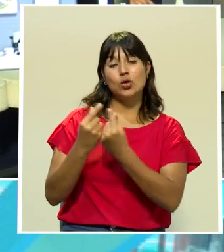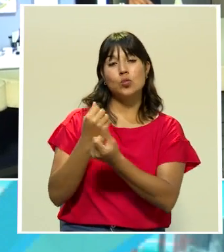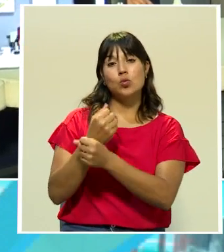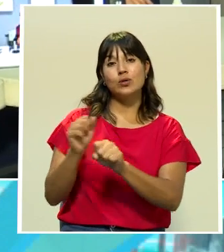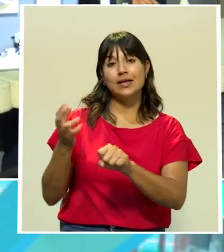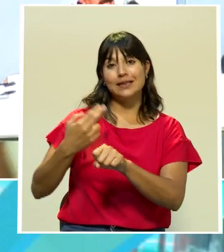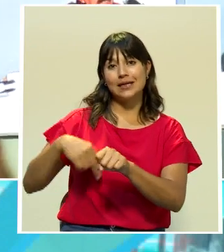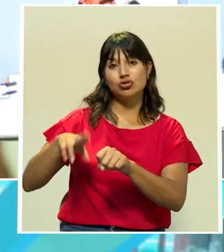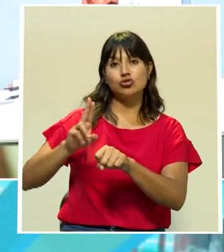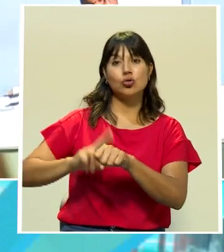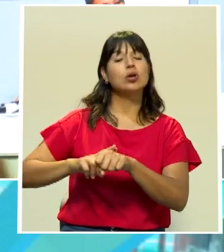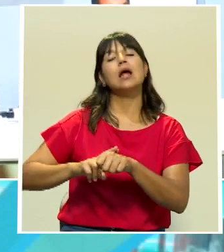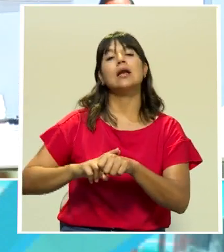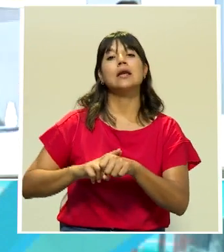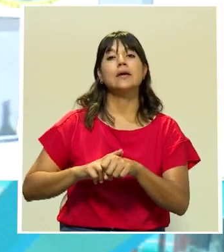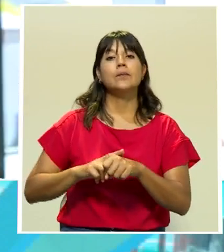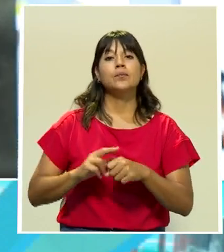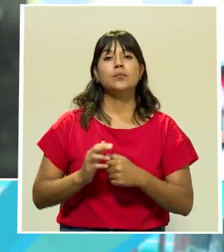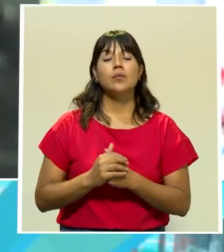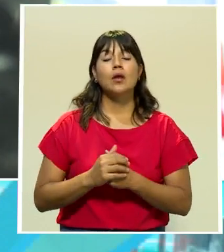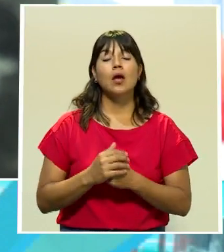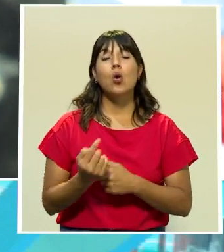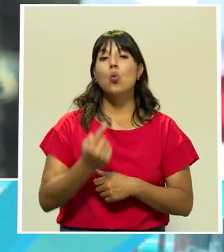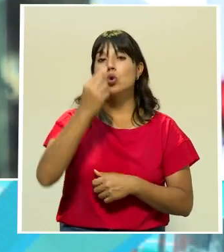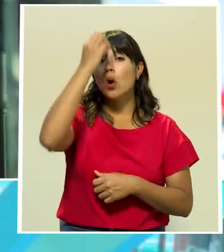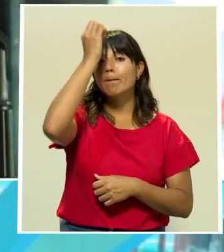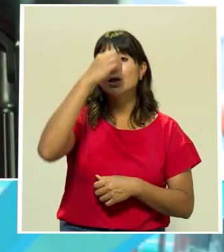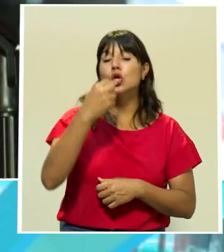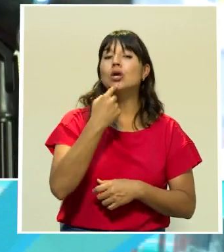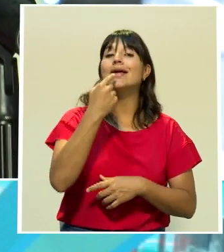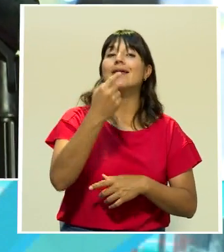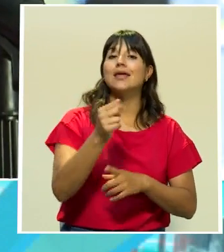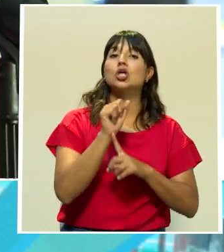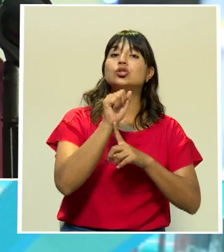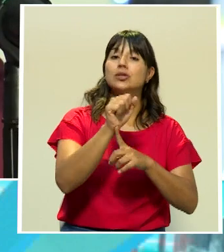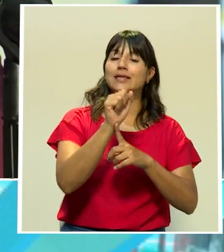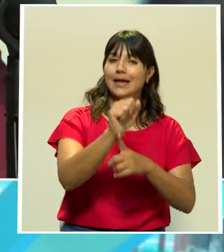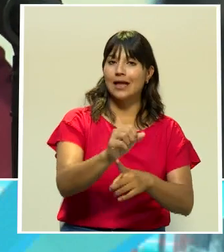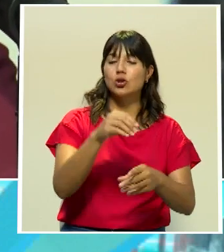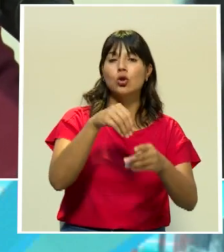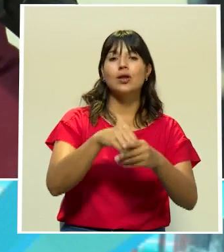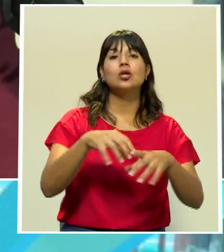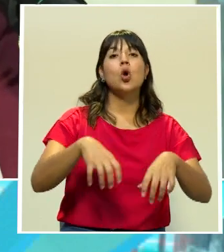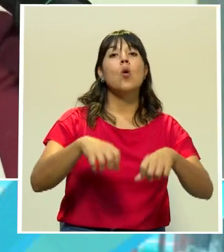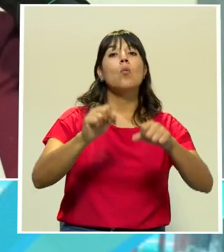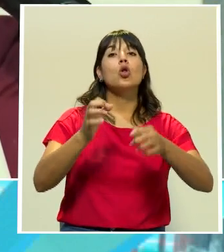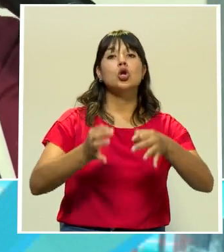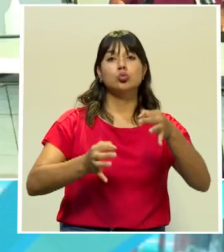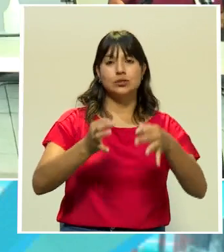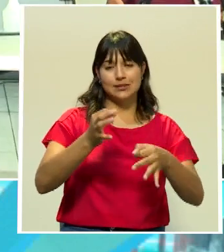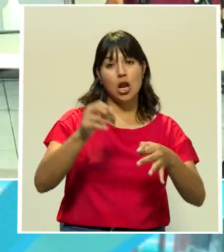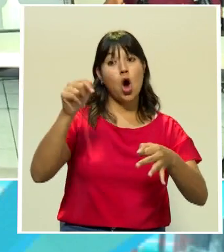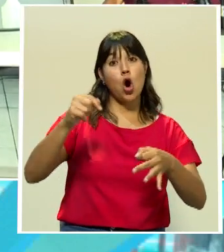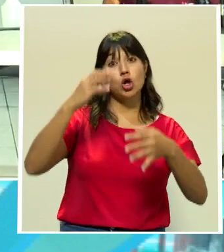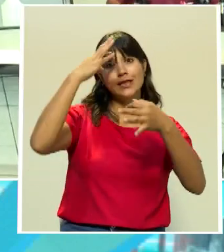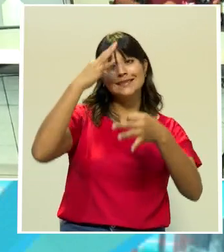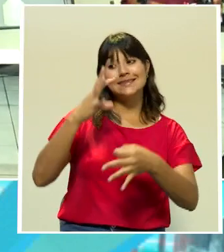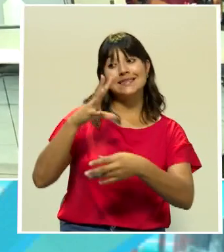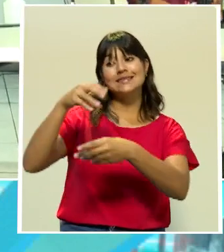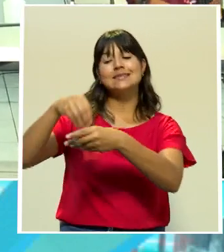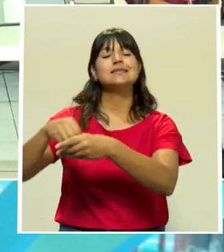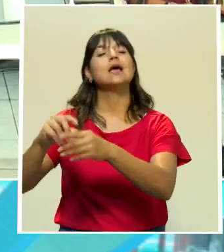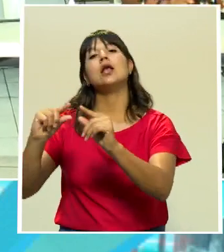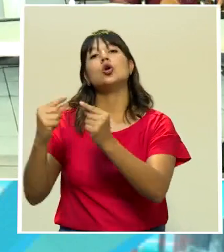adhesión a Rescate Nacional es precisamente que ellos en repetidas ocasiones intentaron formar parte de la mesa de